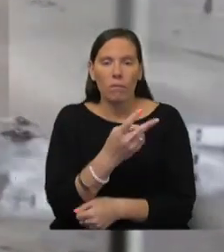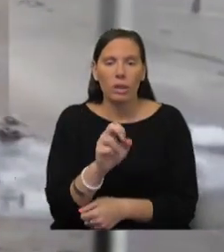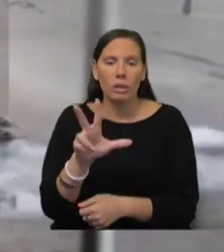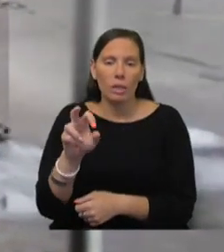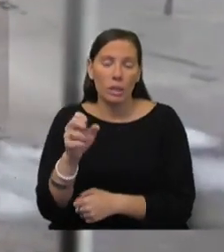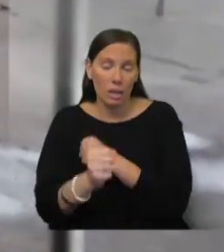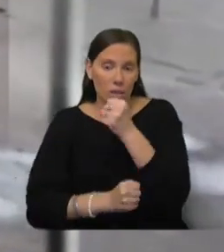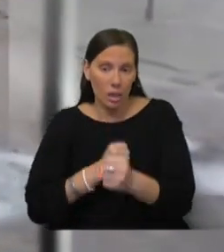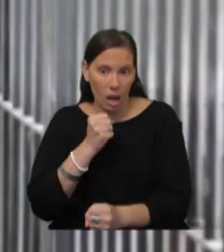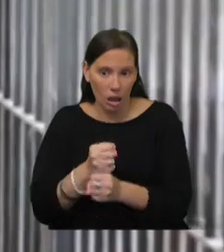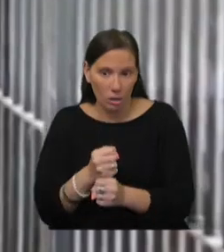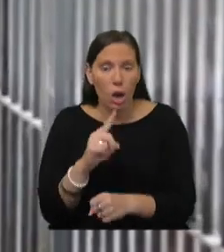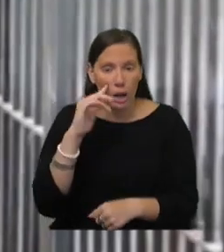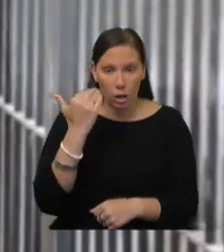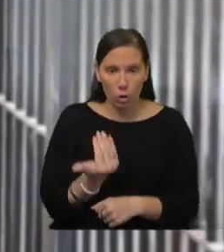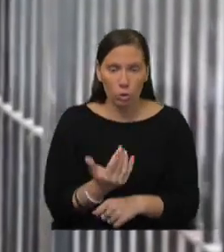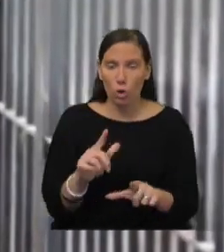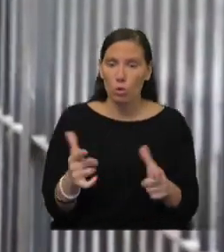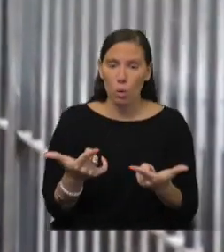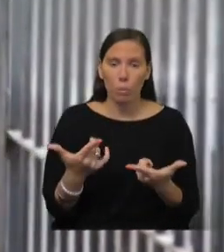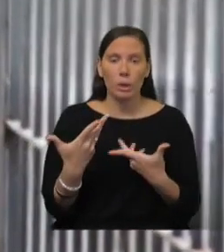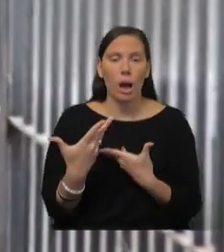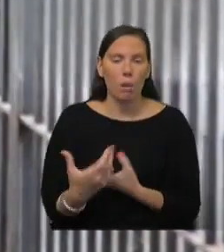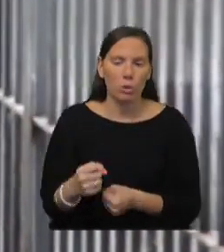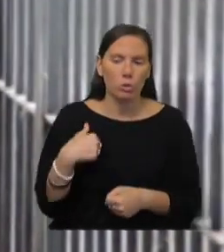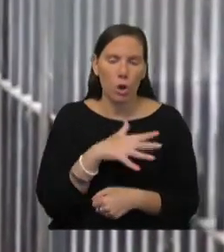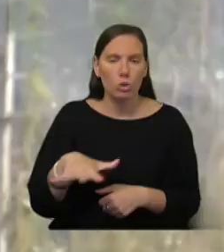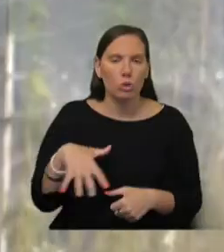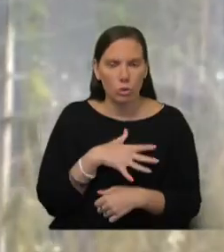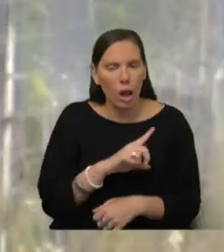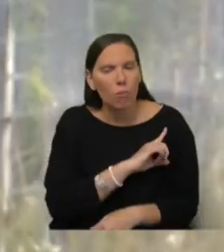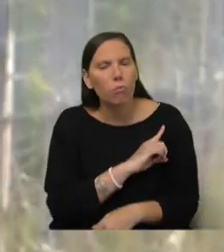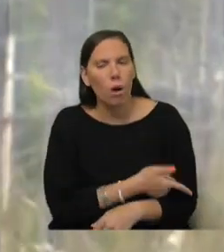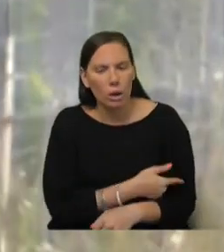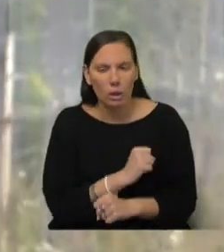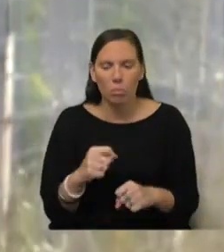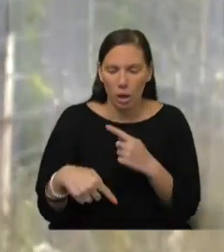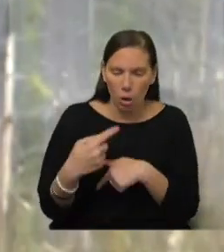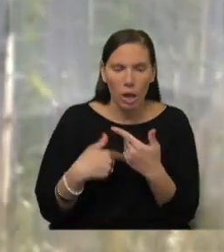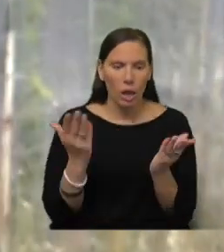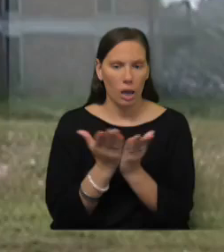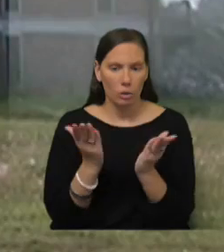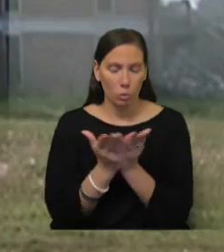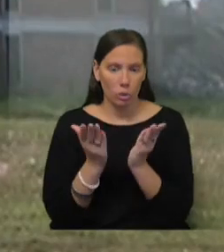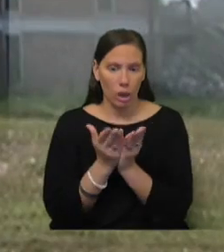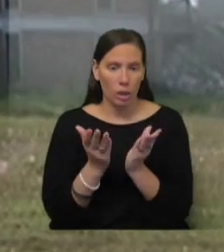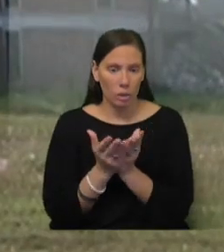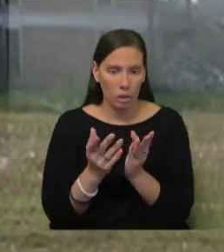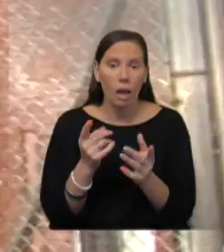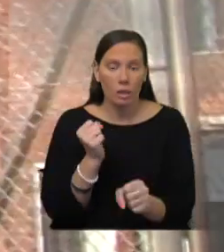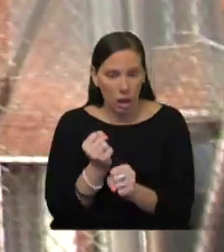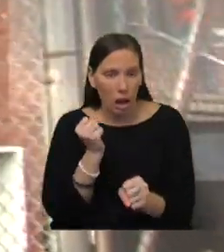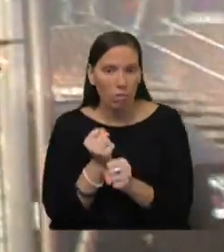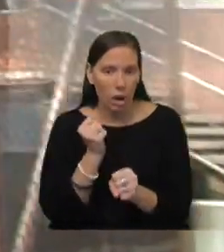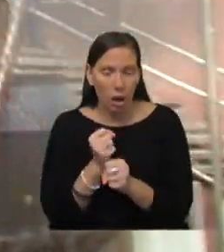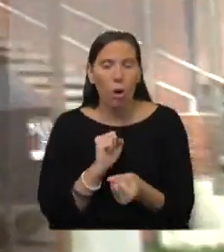30 años y reconoció que no hubo una contención Social robusta para mantener estudiantes en el sistema que tengan trabajo o